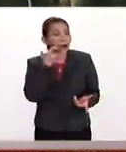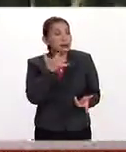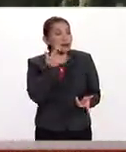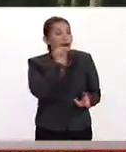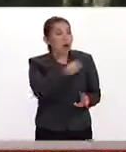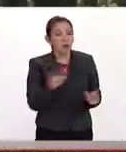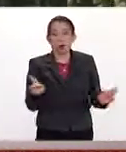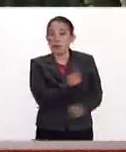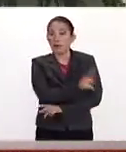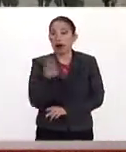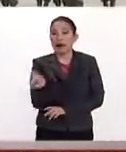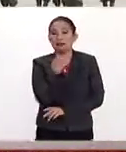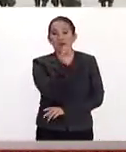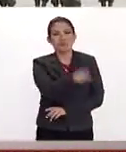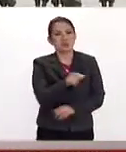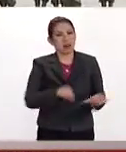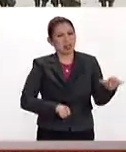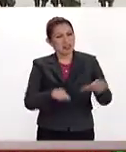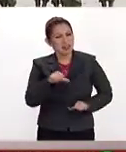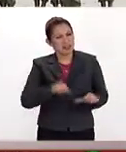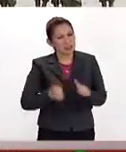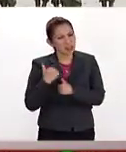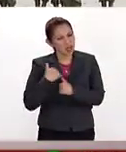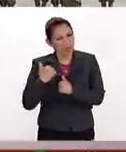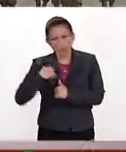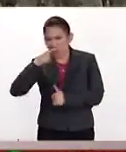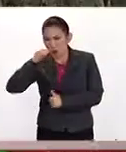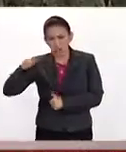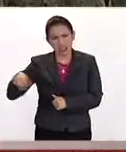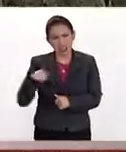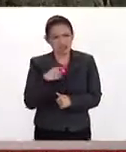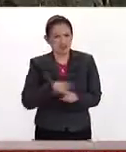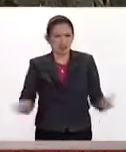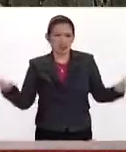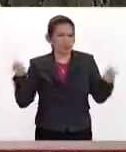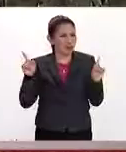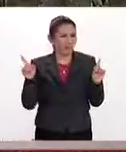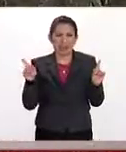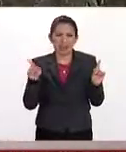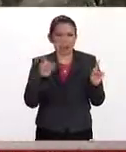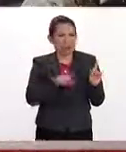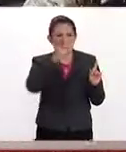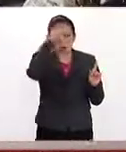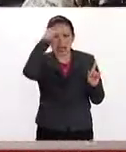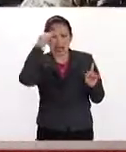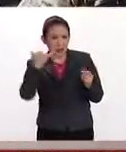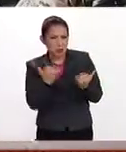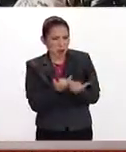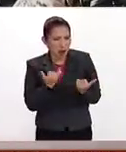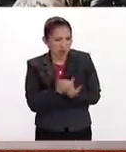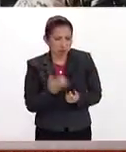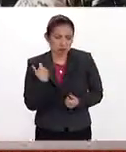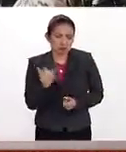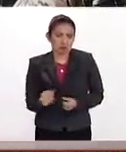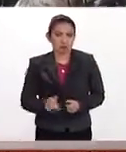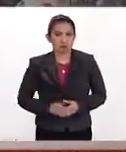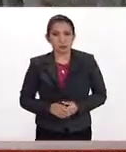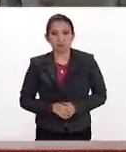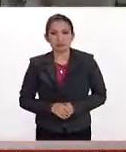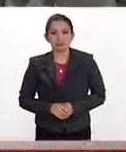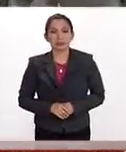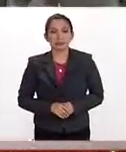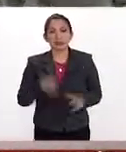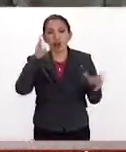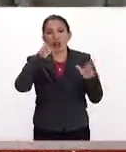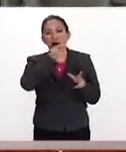de asimilar como parte de sus actividades a las labores de seguridad pública, a los marinos y a los militares, Omar.